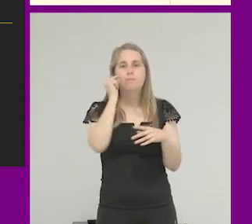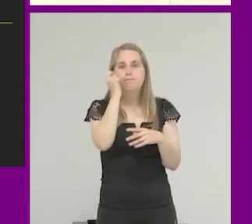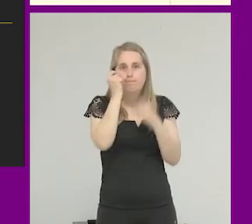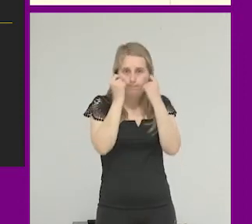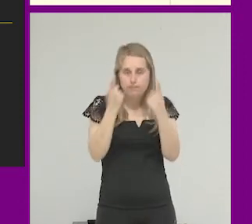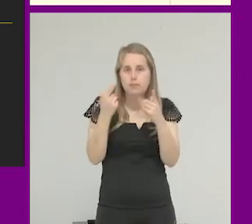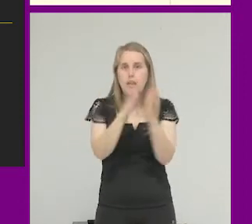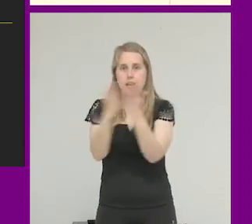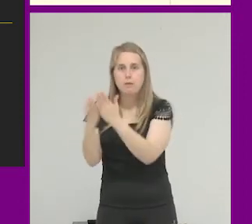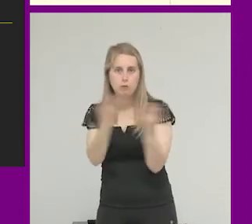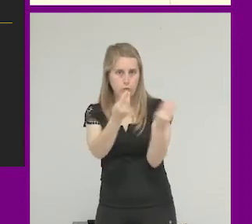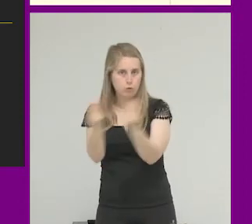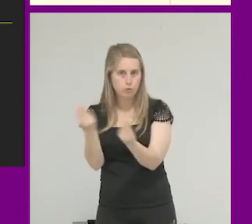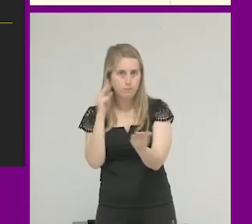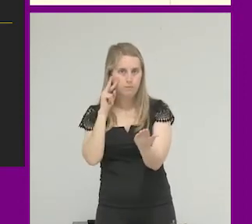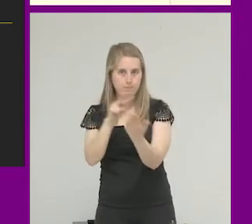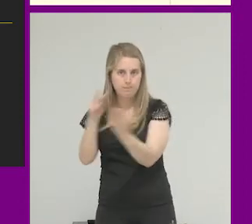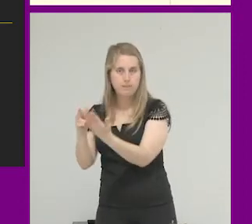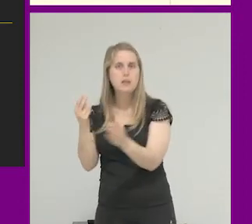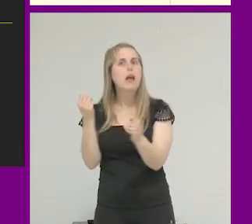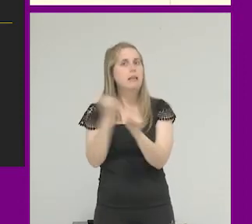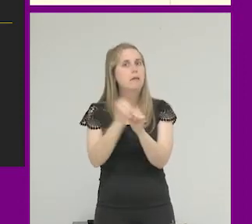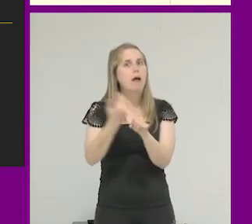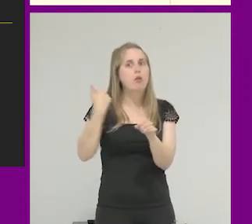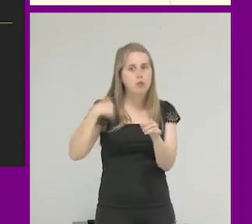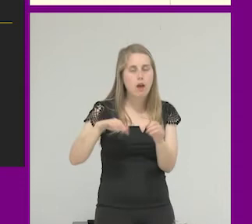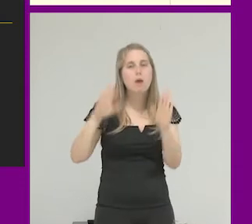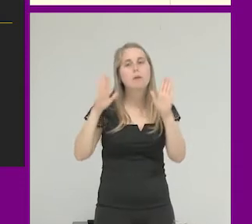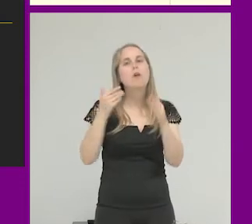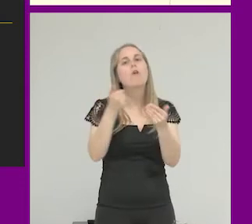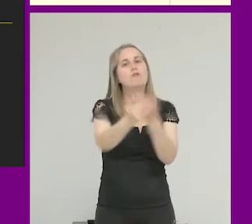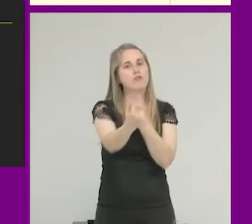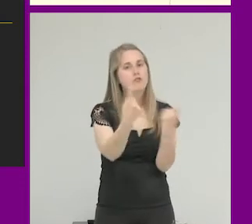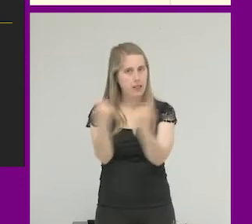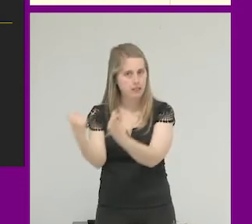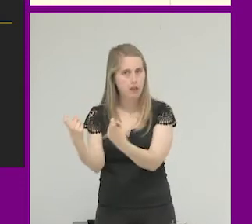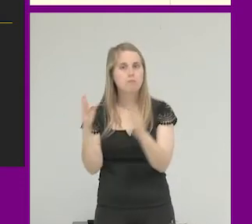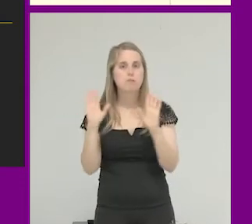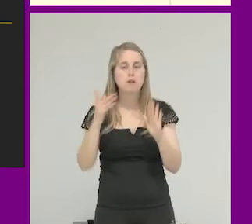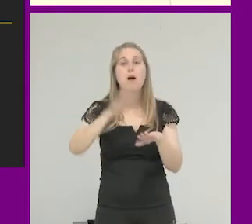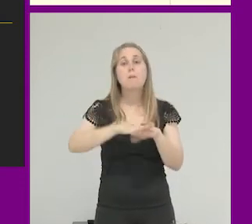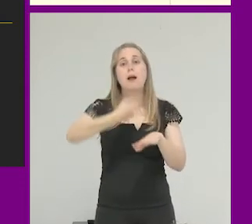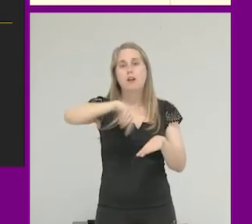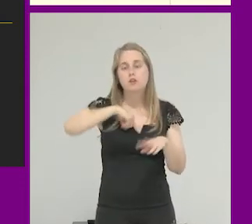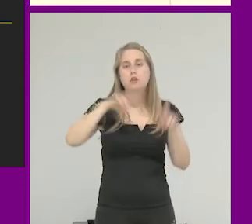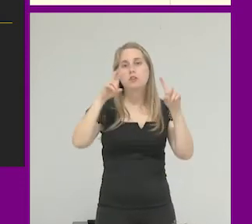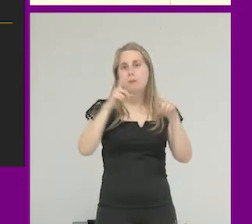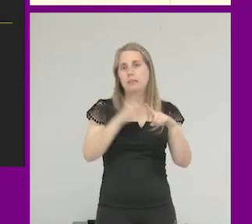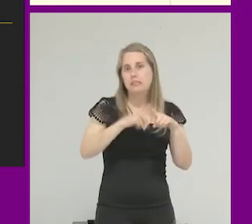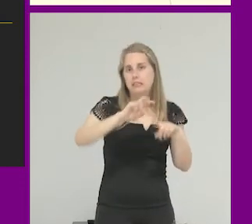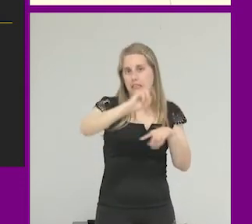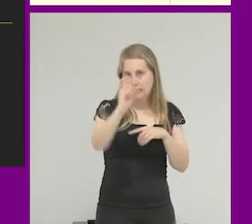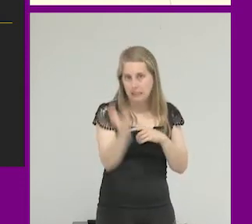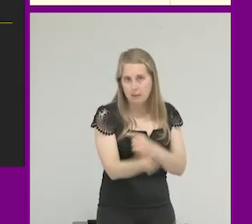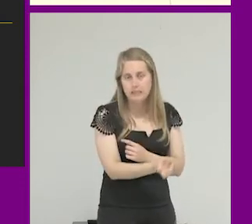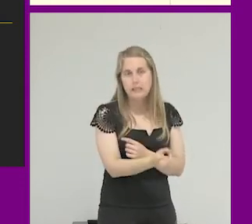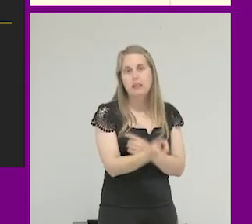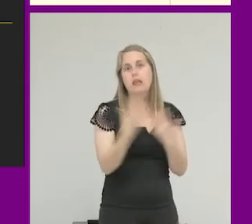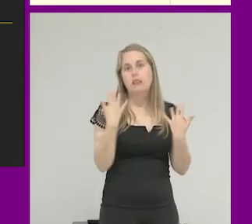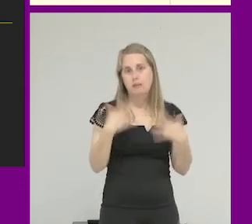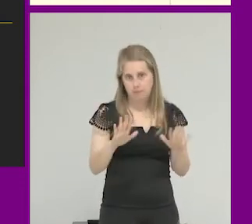hainbat liburuetan adibidez hori de lantzen dala, baina falta dela asko. Horregatik guretzako sexualistasuna